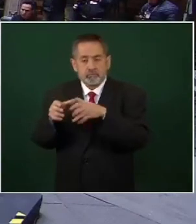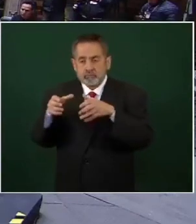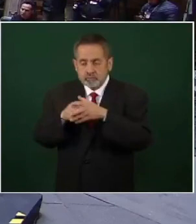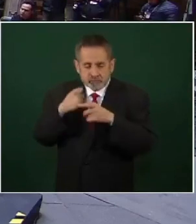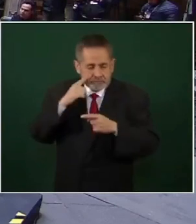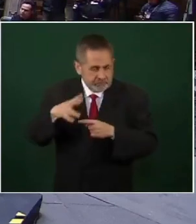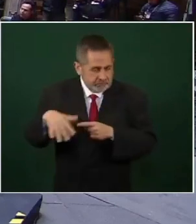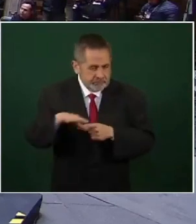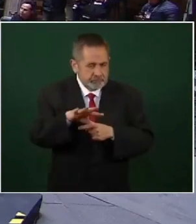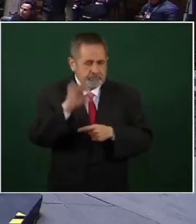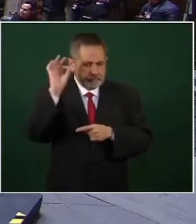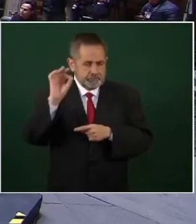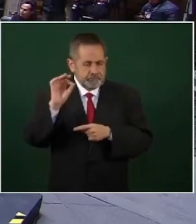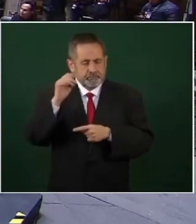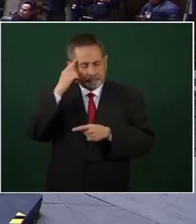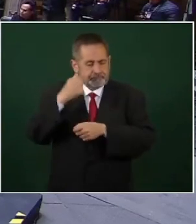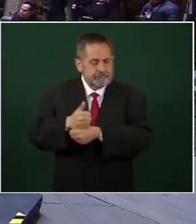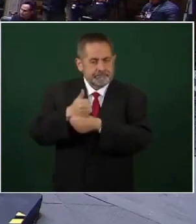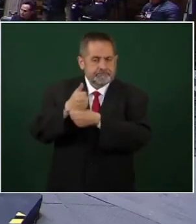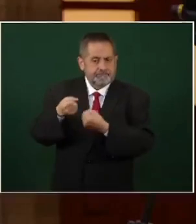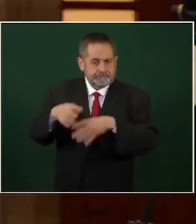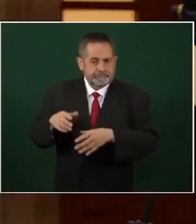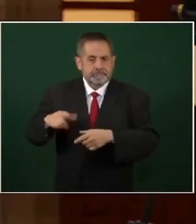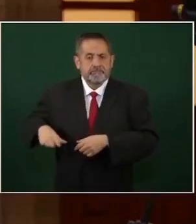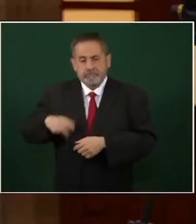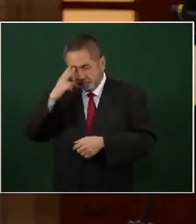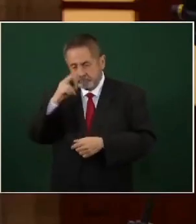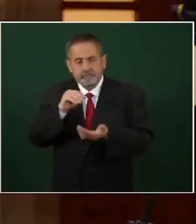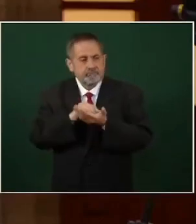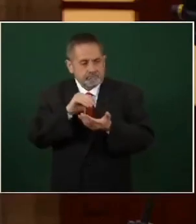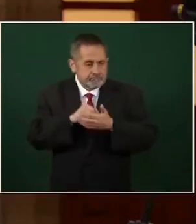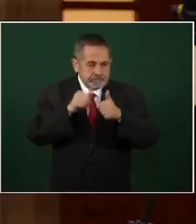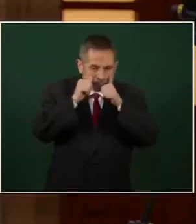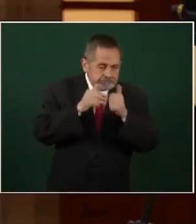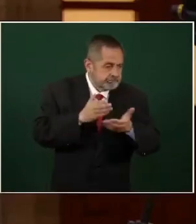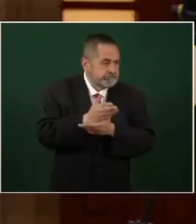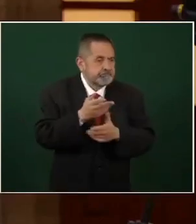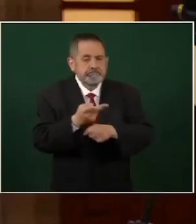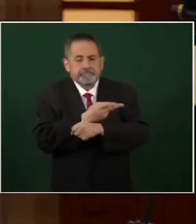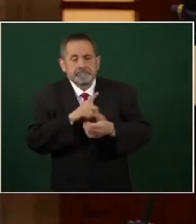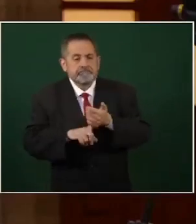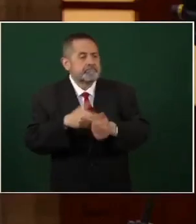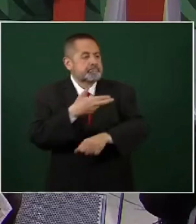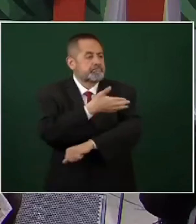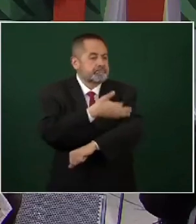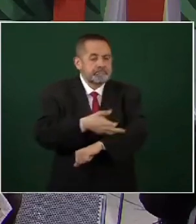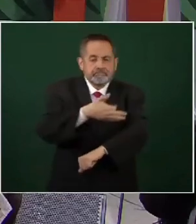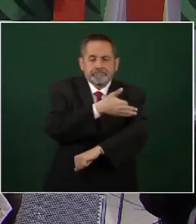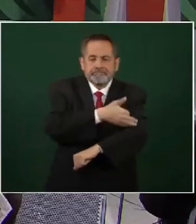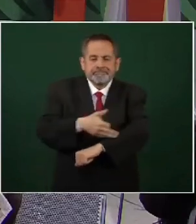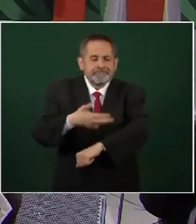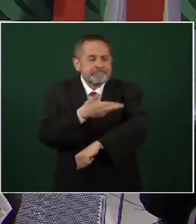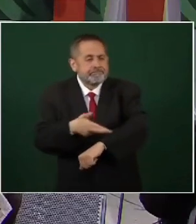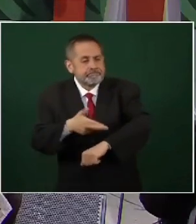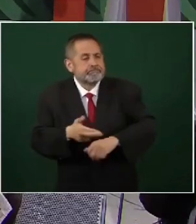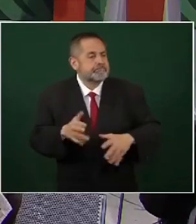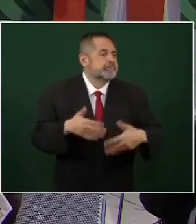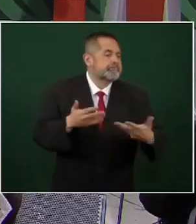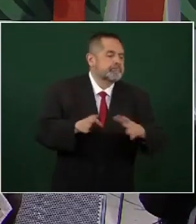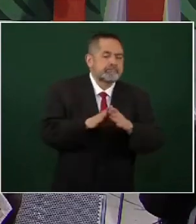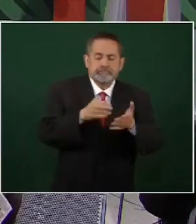Ejecutiva de Atención a Víctimas del Gobierno de México, continúan atendiendo a los familiares de esta víctima. Adelante.